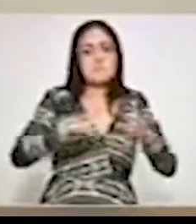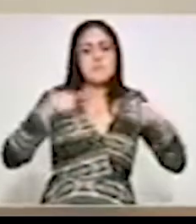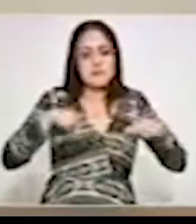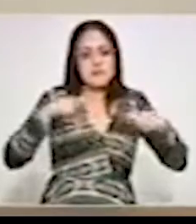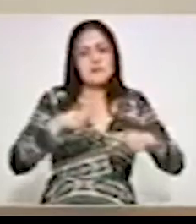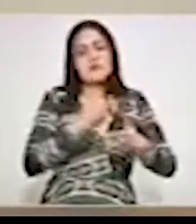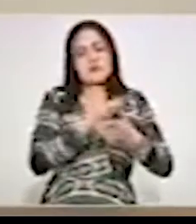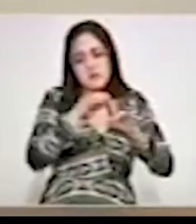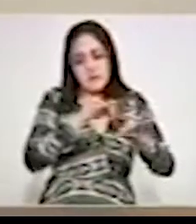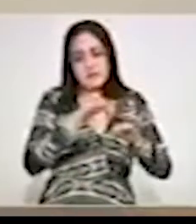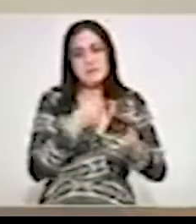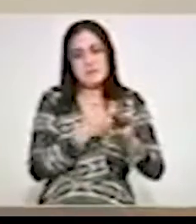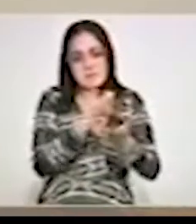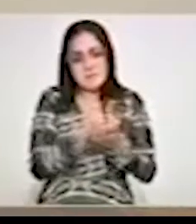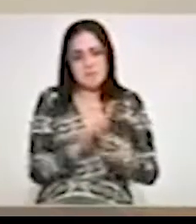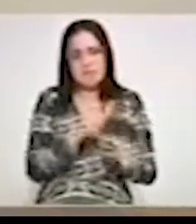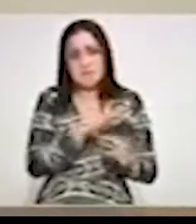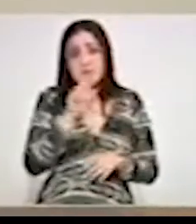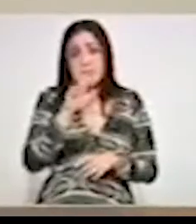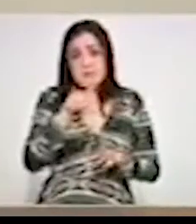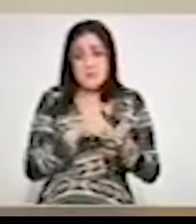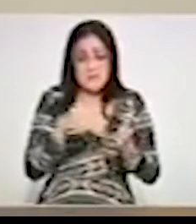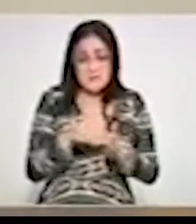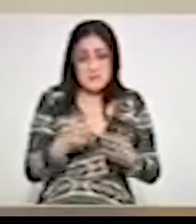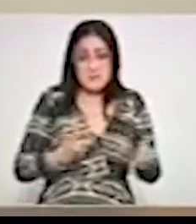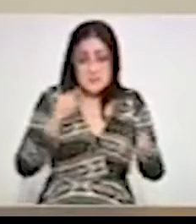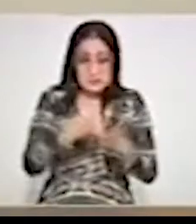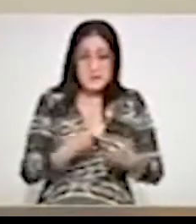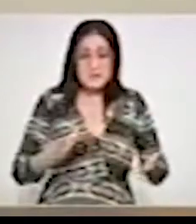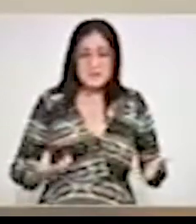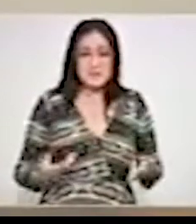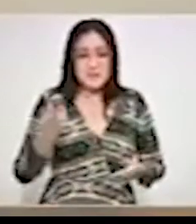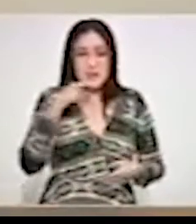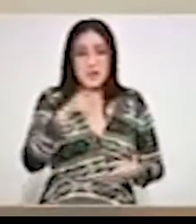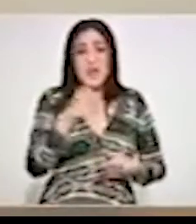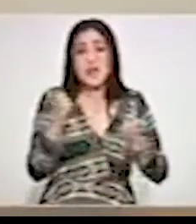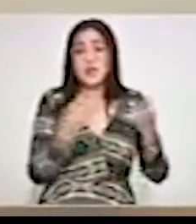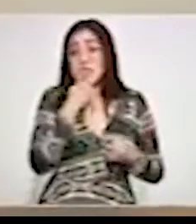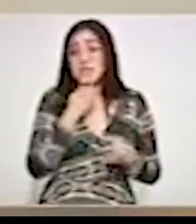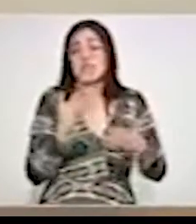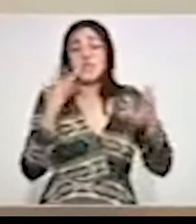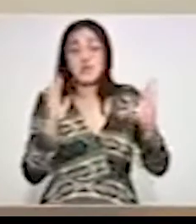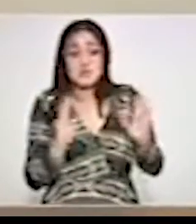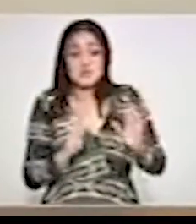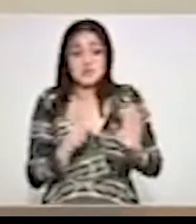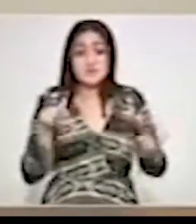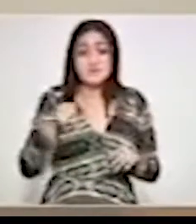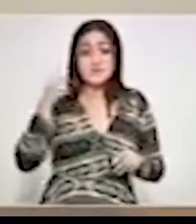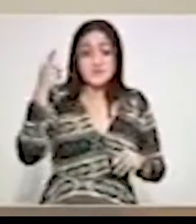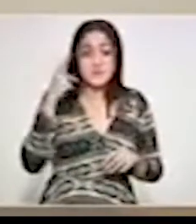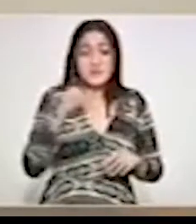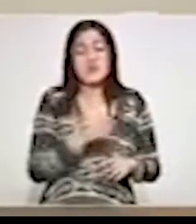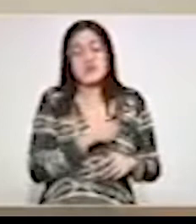no sé cuándo se paga en nómina, pero 35 millones para aquellos que dijeron que ya Puebla